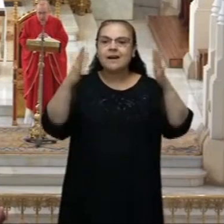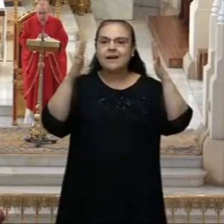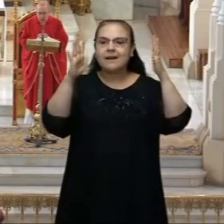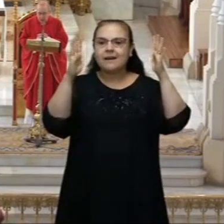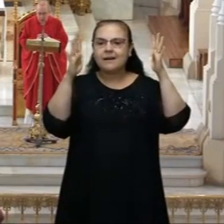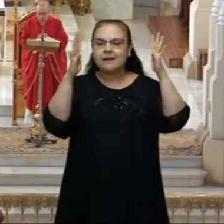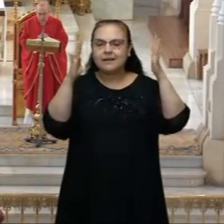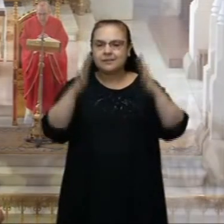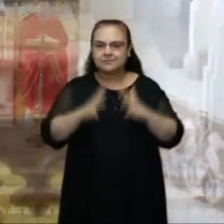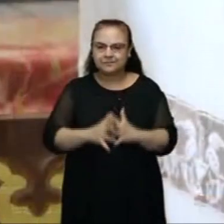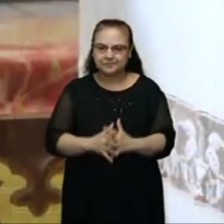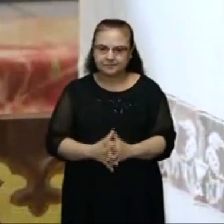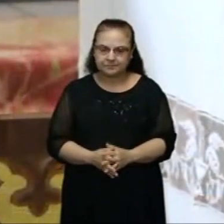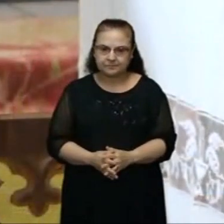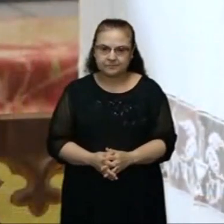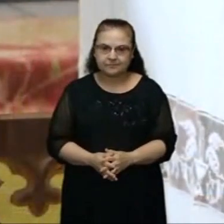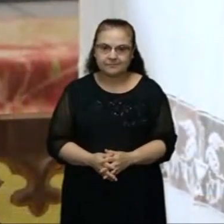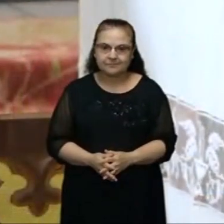aleluya.